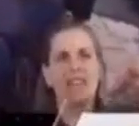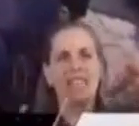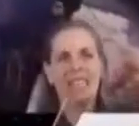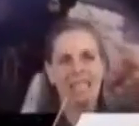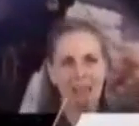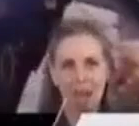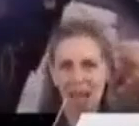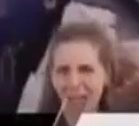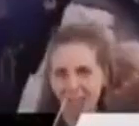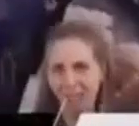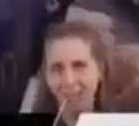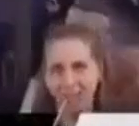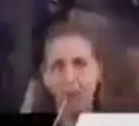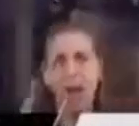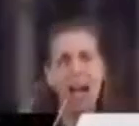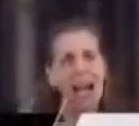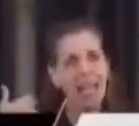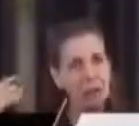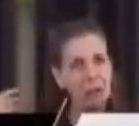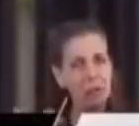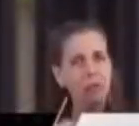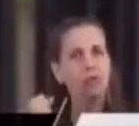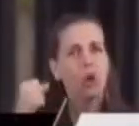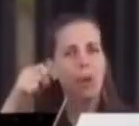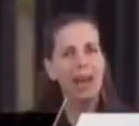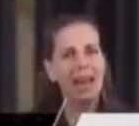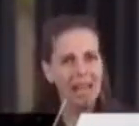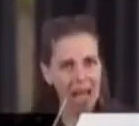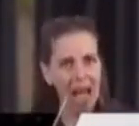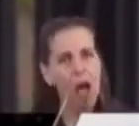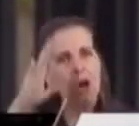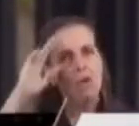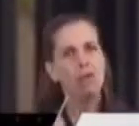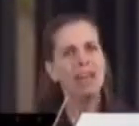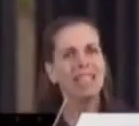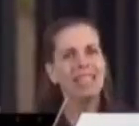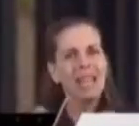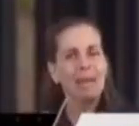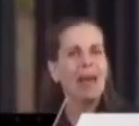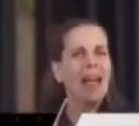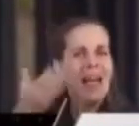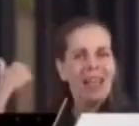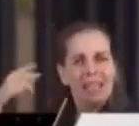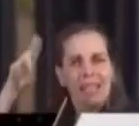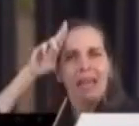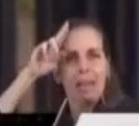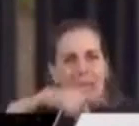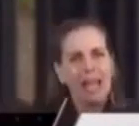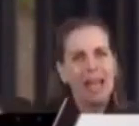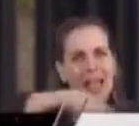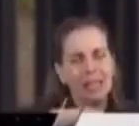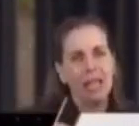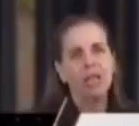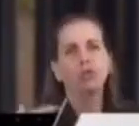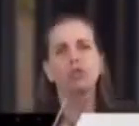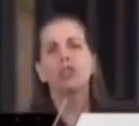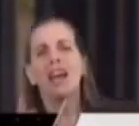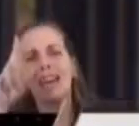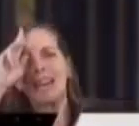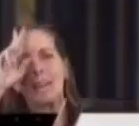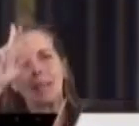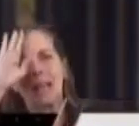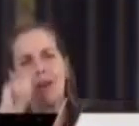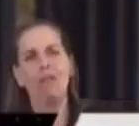años donde se consolidó nuestra soberanía las fuerzas armadas eran valoradas por el conjunto de la diligencia y por la sociedad